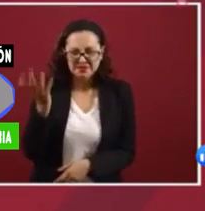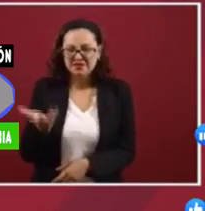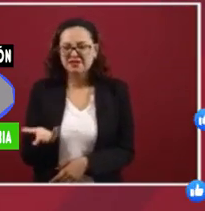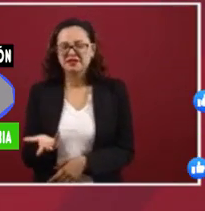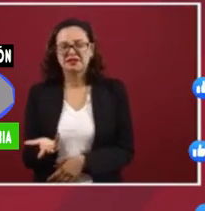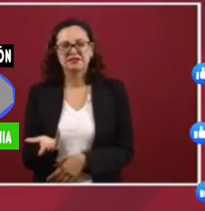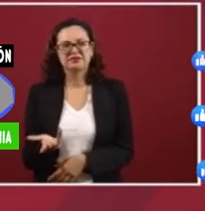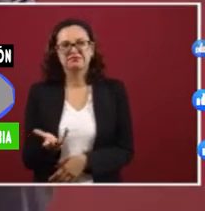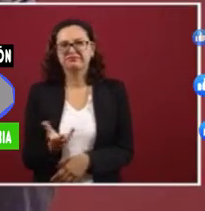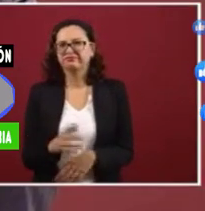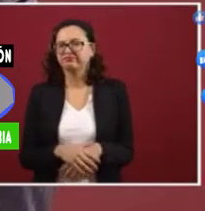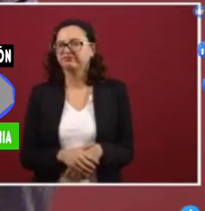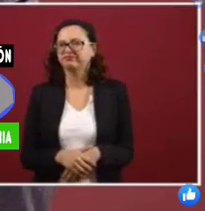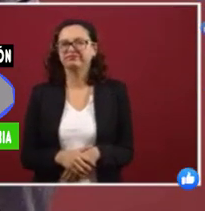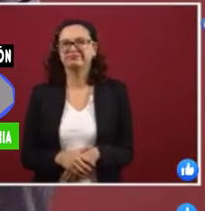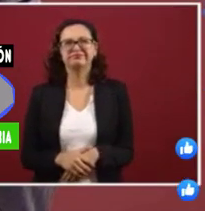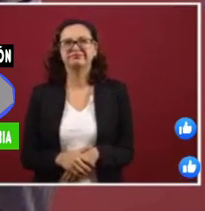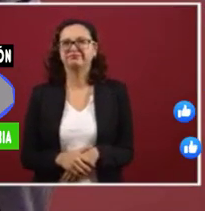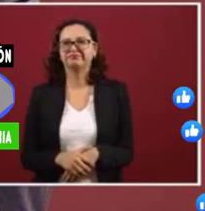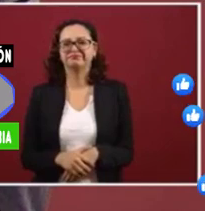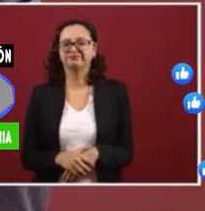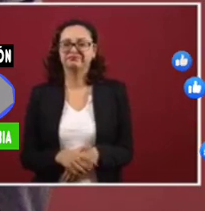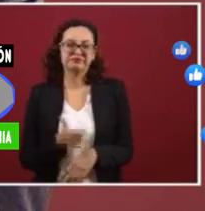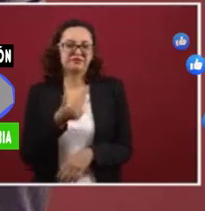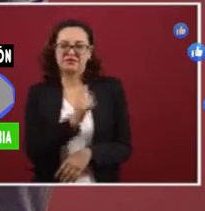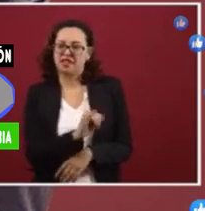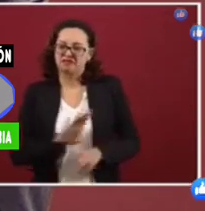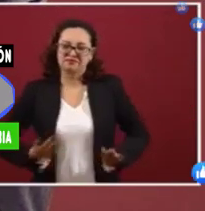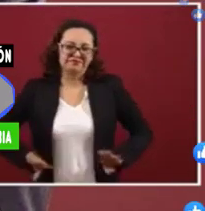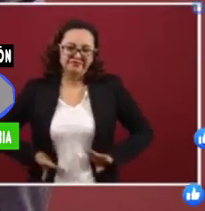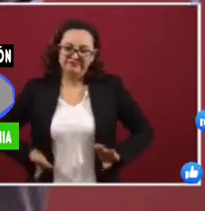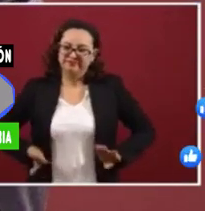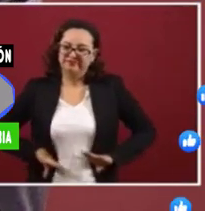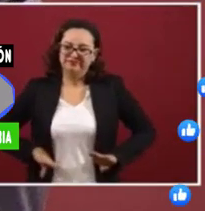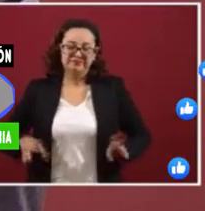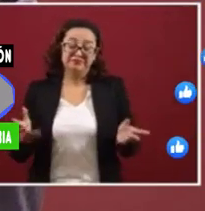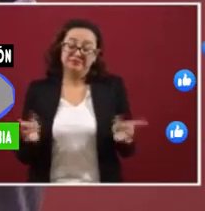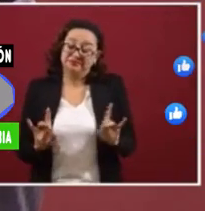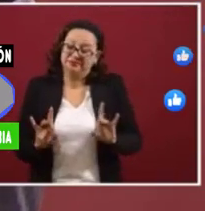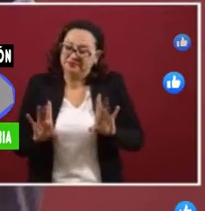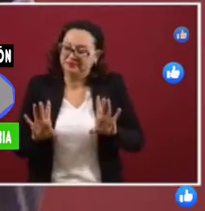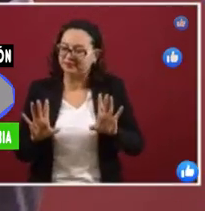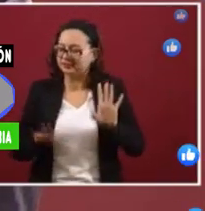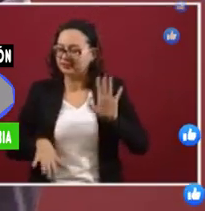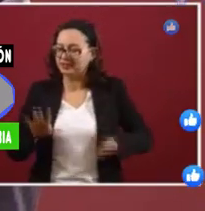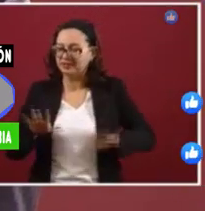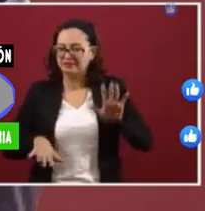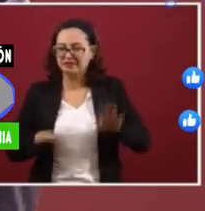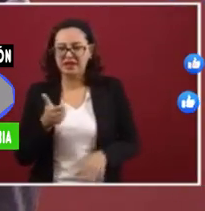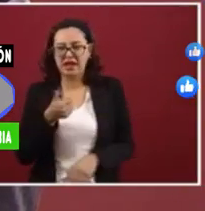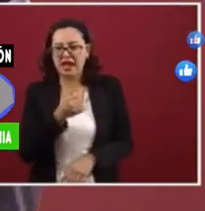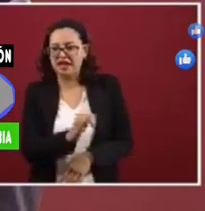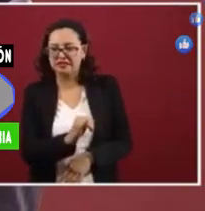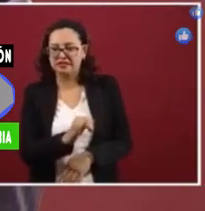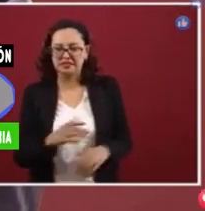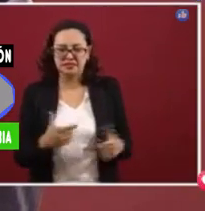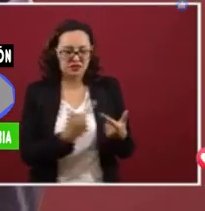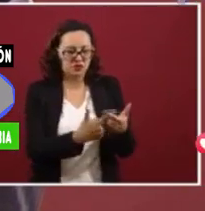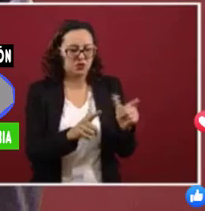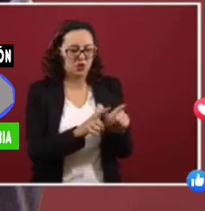cómo suele suceder a veces porque el conservadurismo